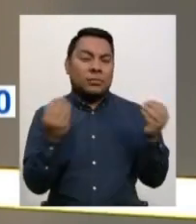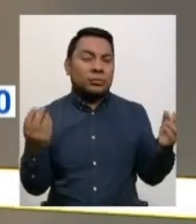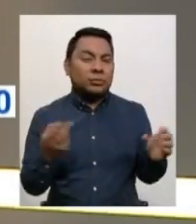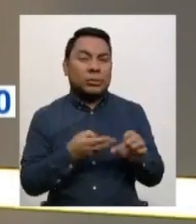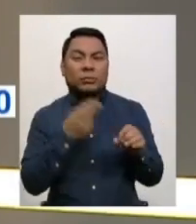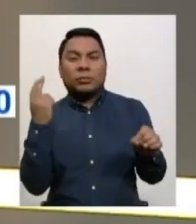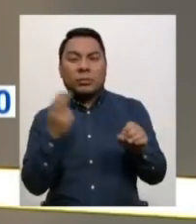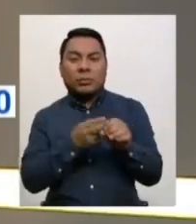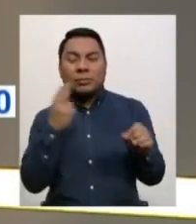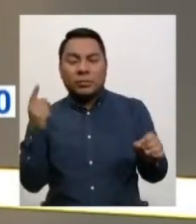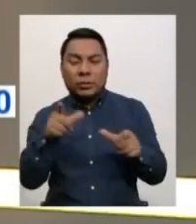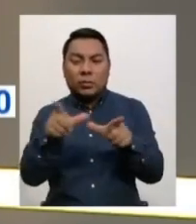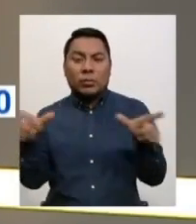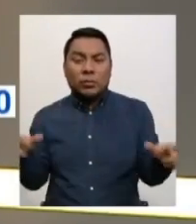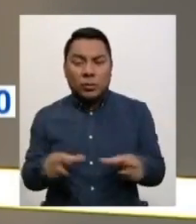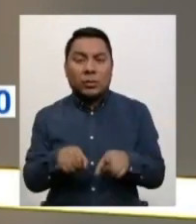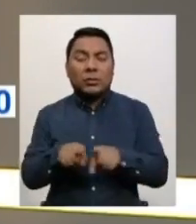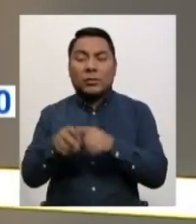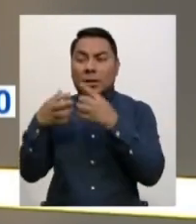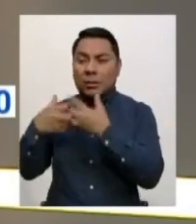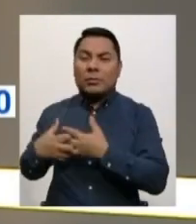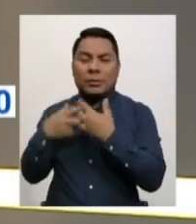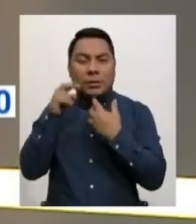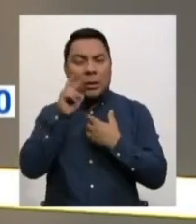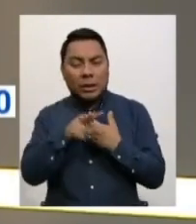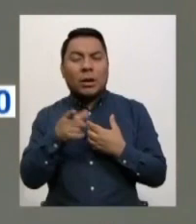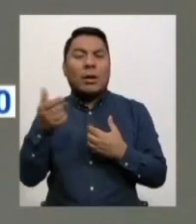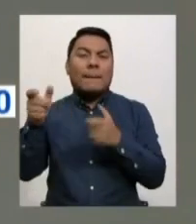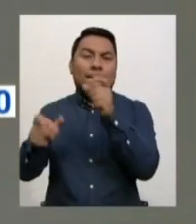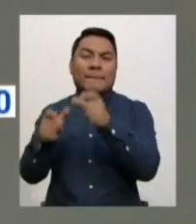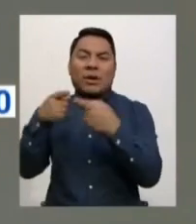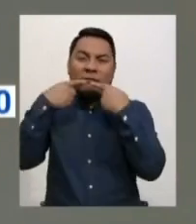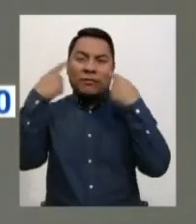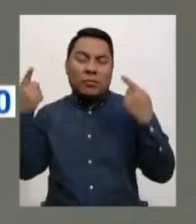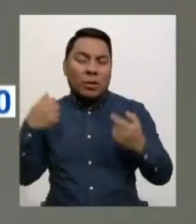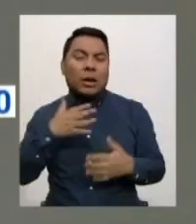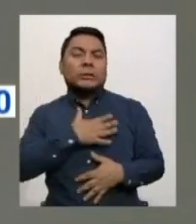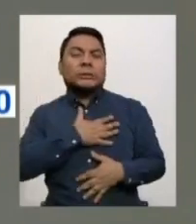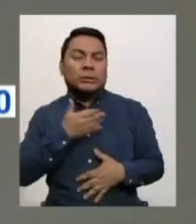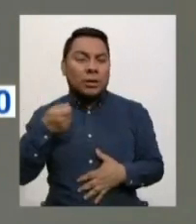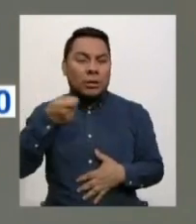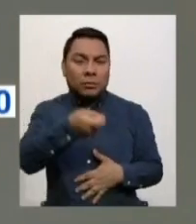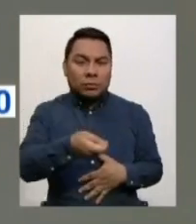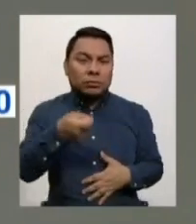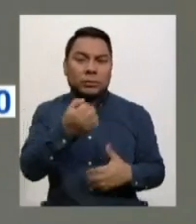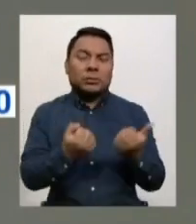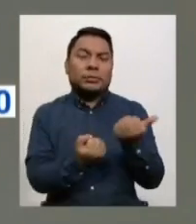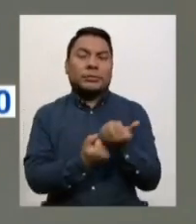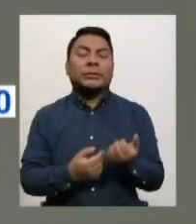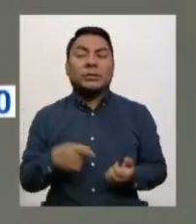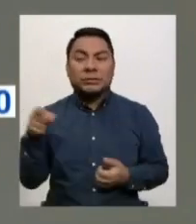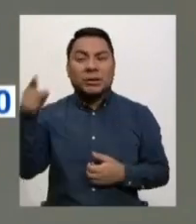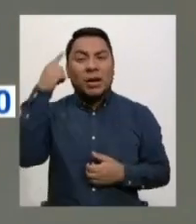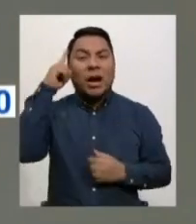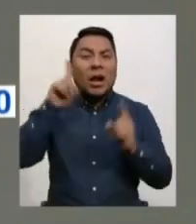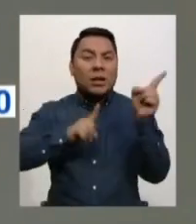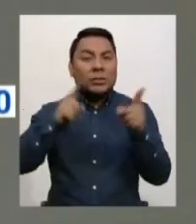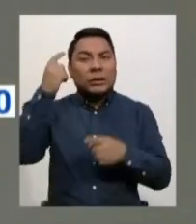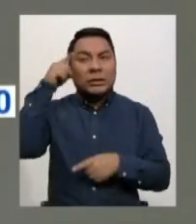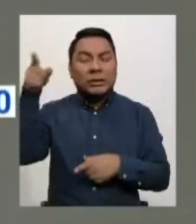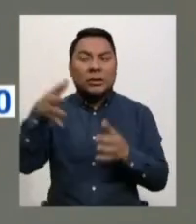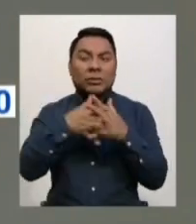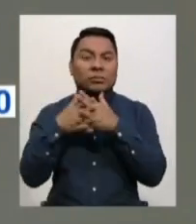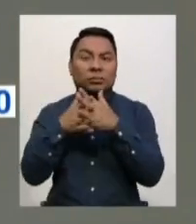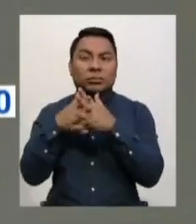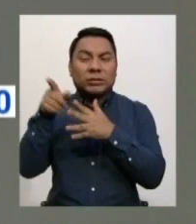¿no? Empresas, estados en Estados Unidos también. Sí, de hecho, algunos creen que Estados Unidos podría